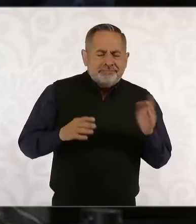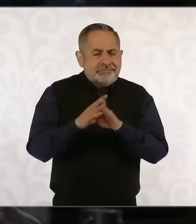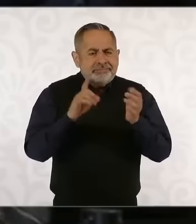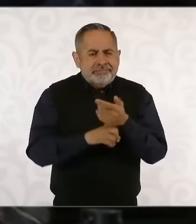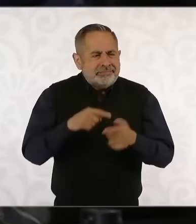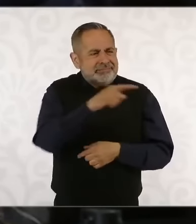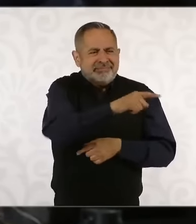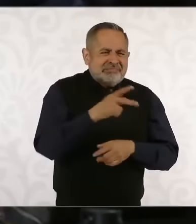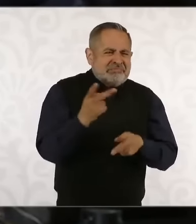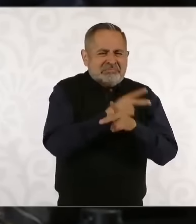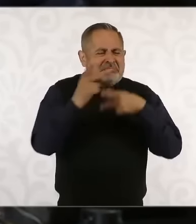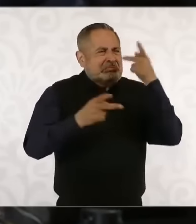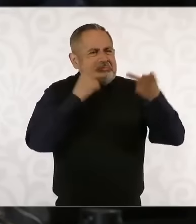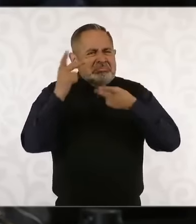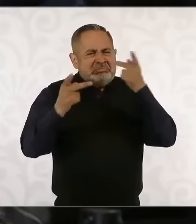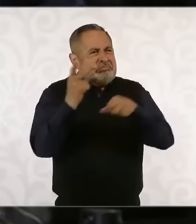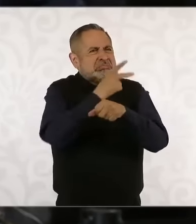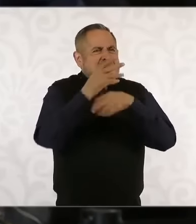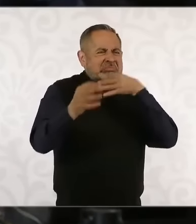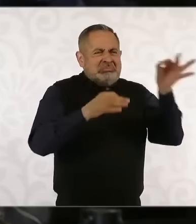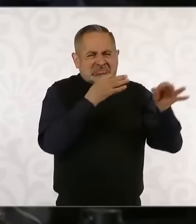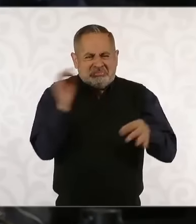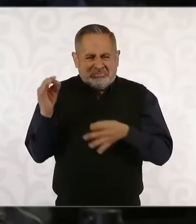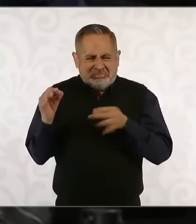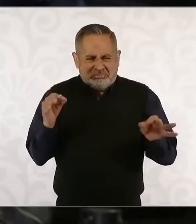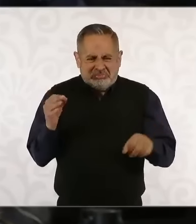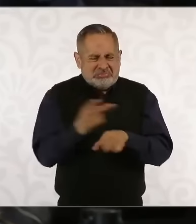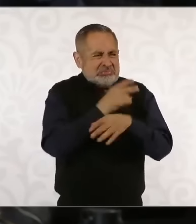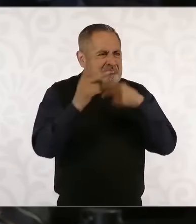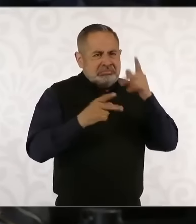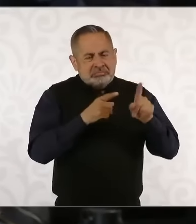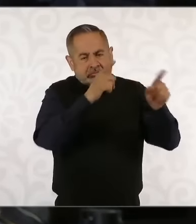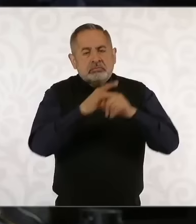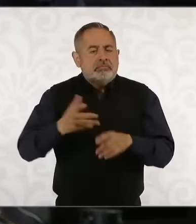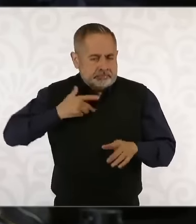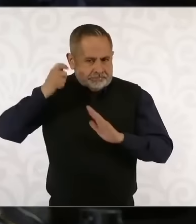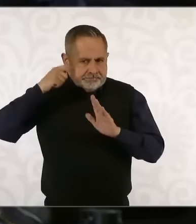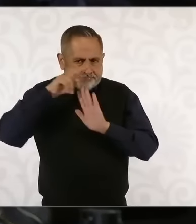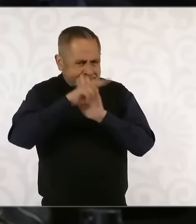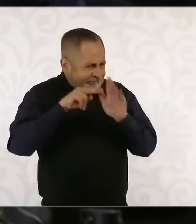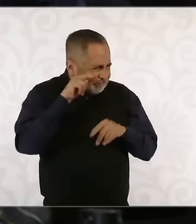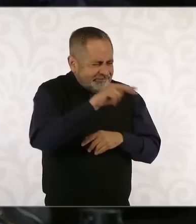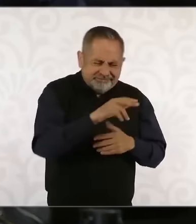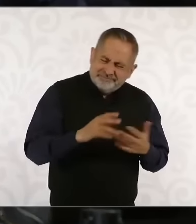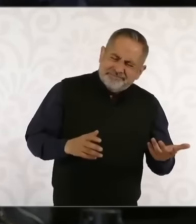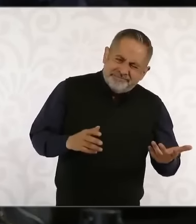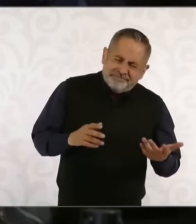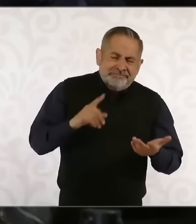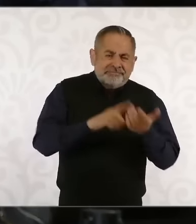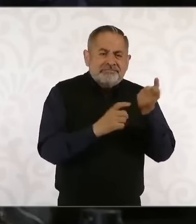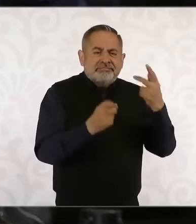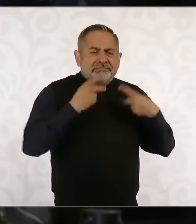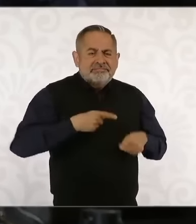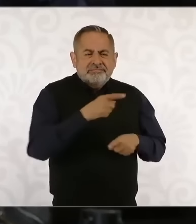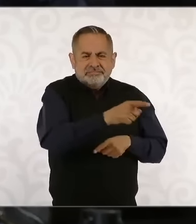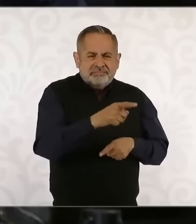ese tipo de agresiones que ya sabemos, incluso había gritos, ahí hay unos videos que subimos, donde había algunas personas que